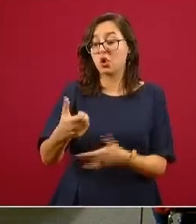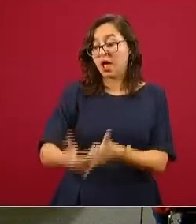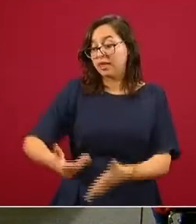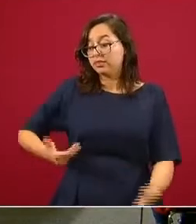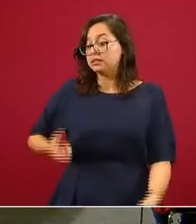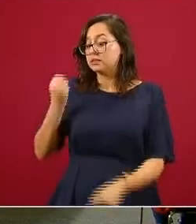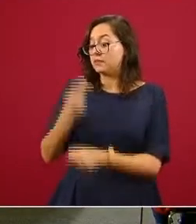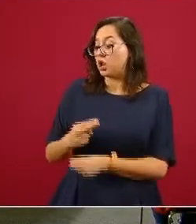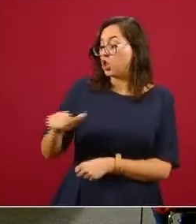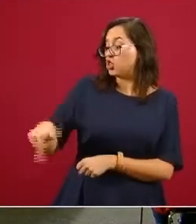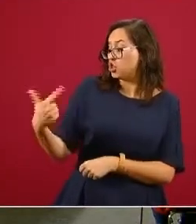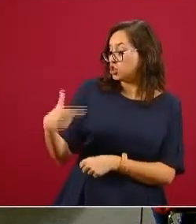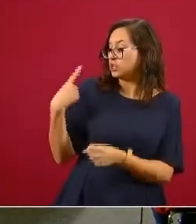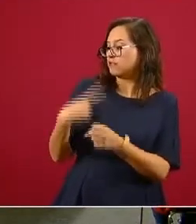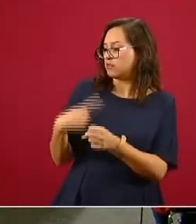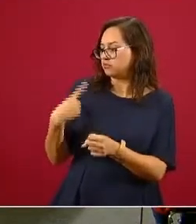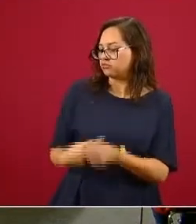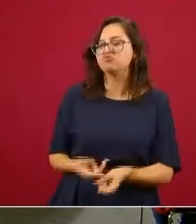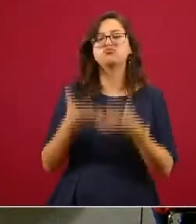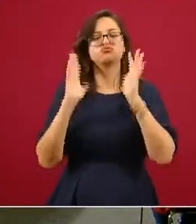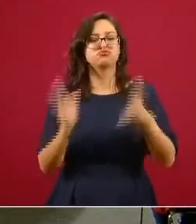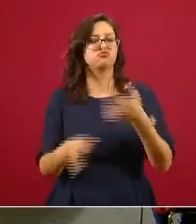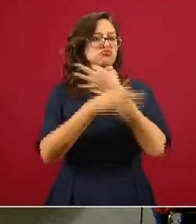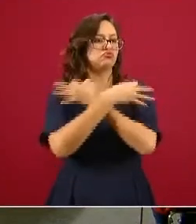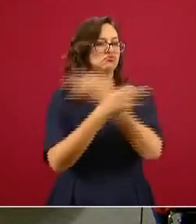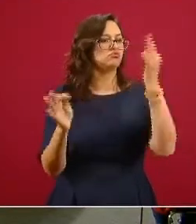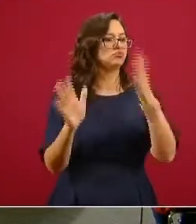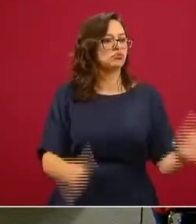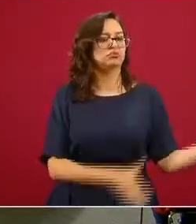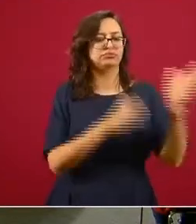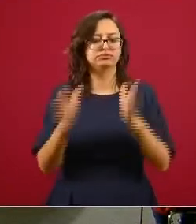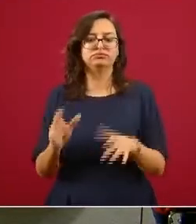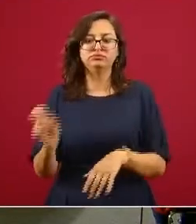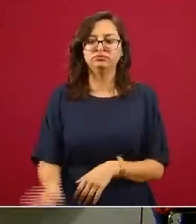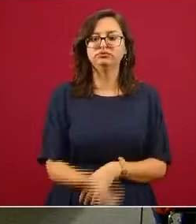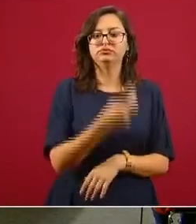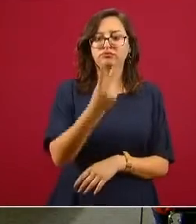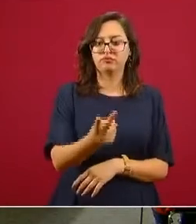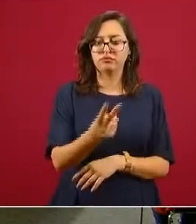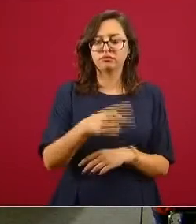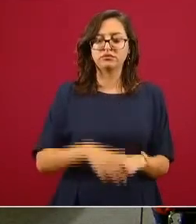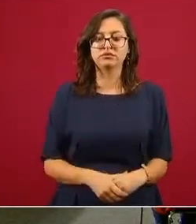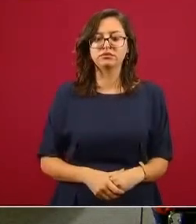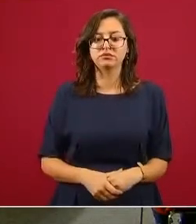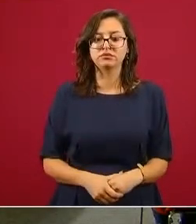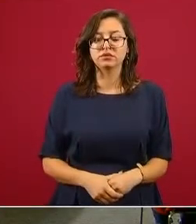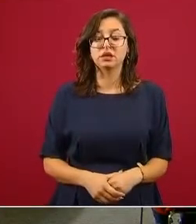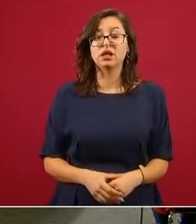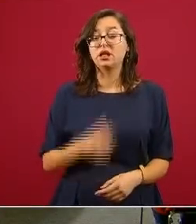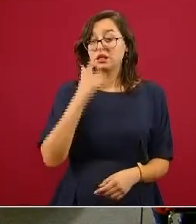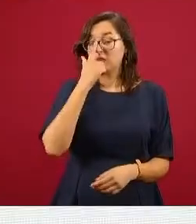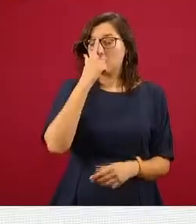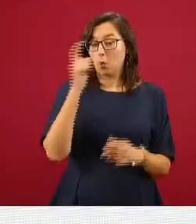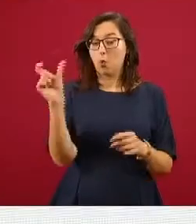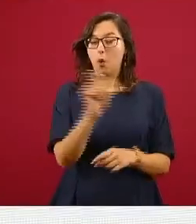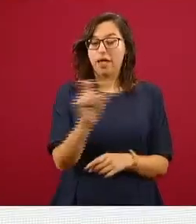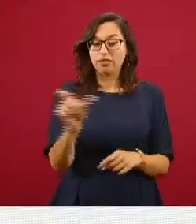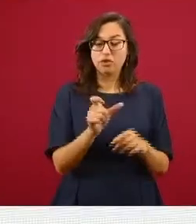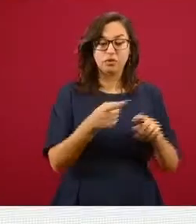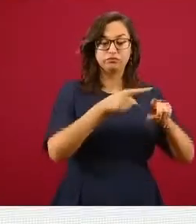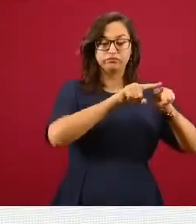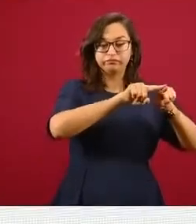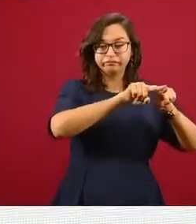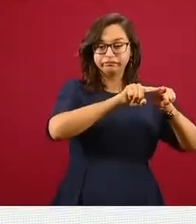Aquí viene el Consejo de Salubridad General, precisamente en el momento en que tuvimos este punto de inflexión